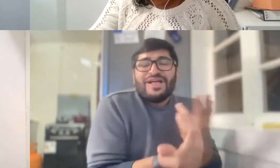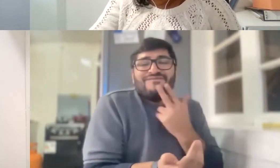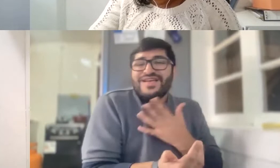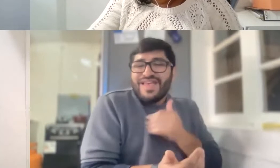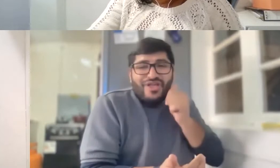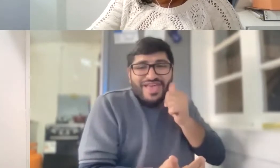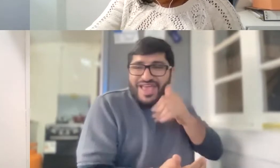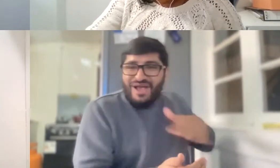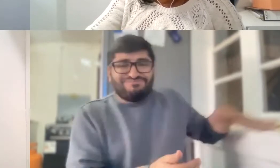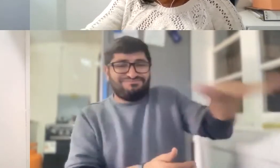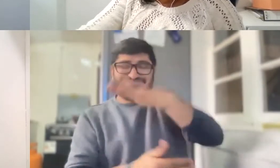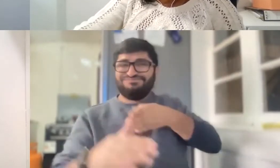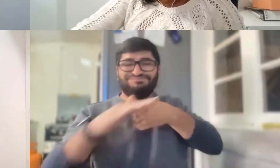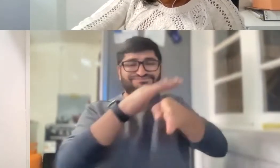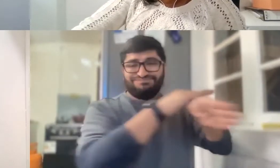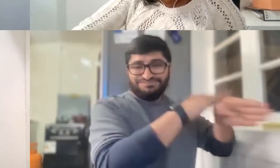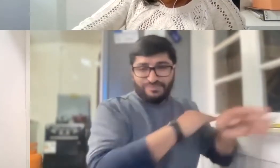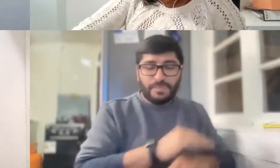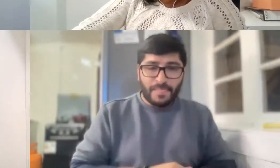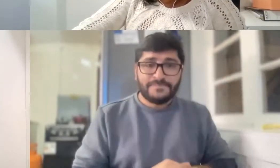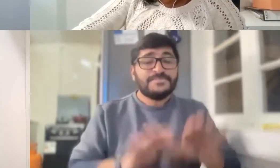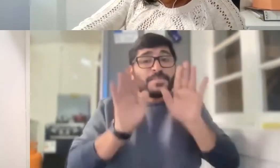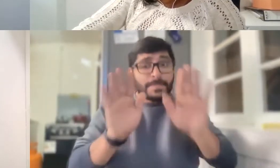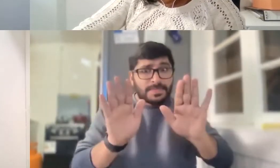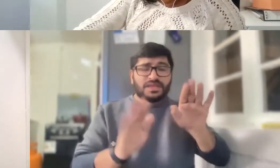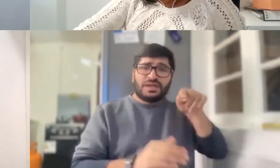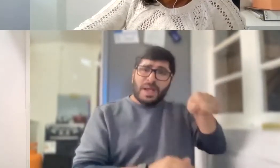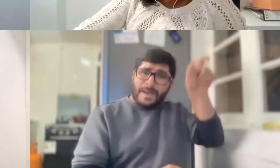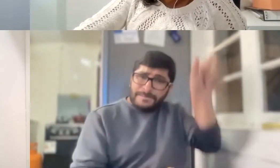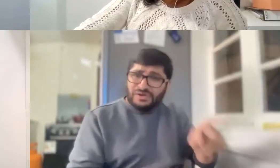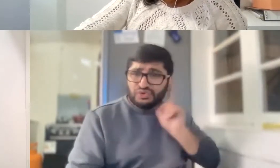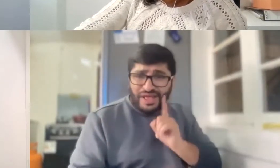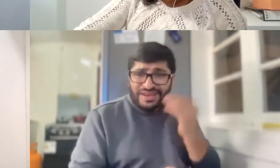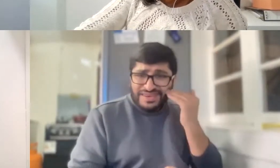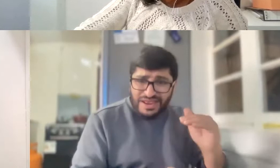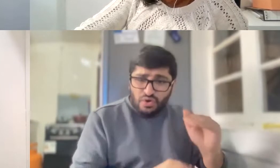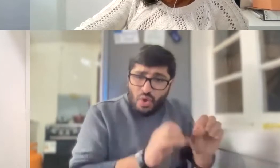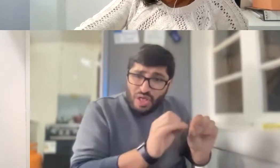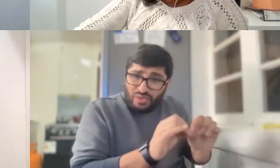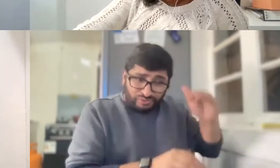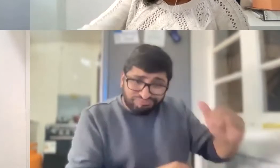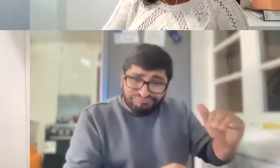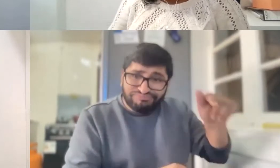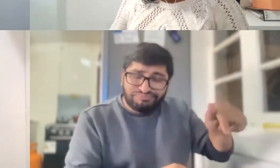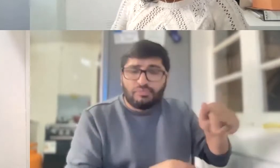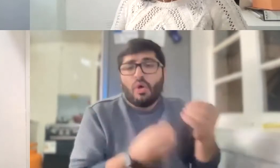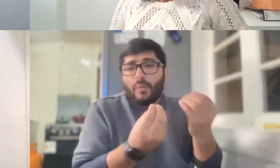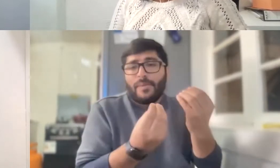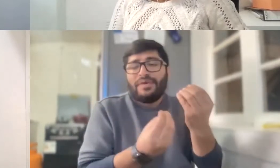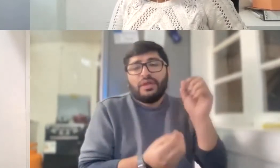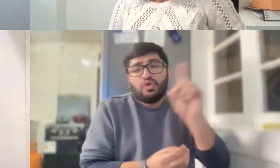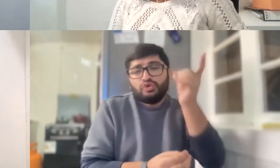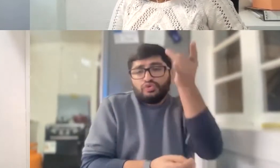sordo, puede igual entablar una comunicación, ¿ya? Puede establecer la accesibilidad, pero en cuanto a la persona sorda, el niño,